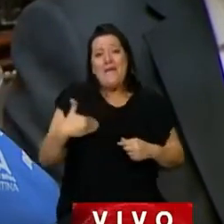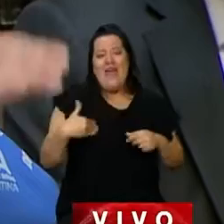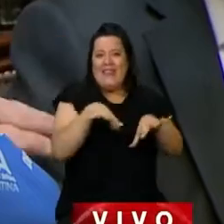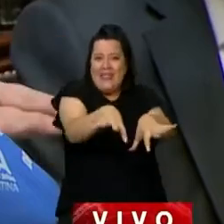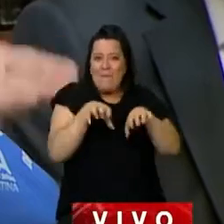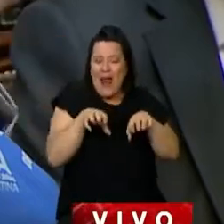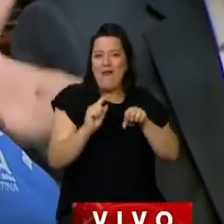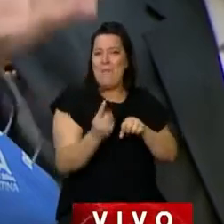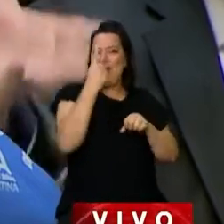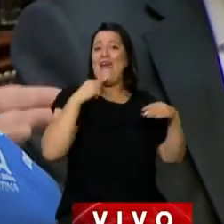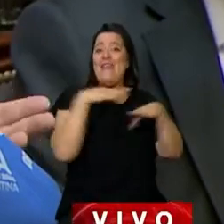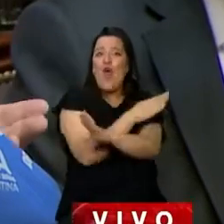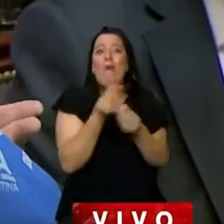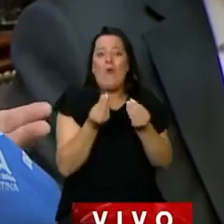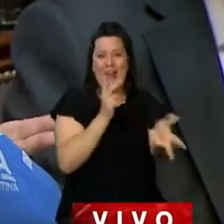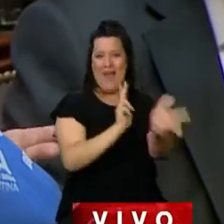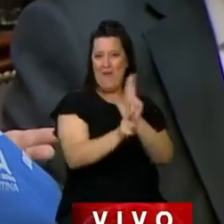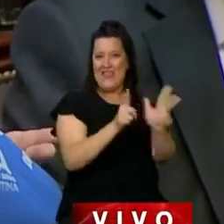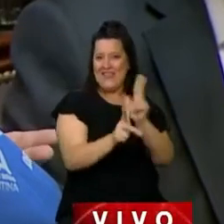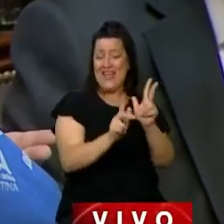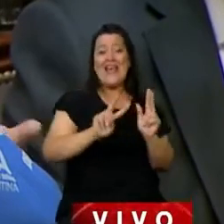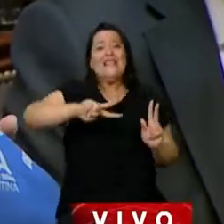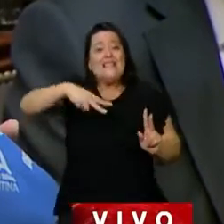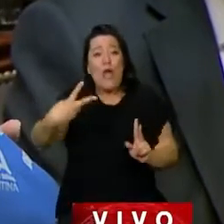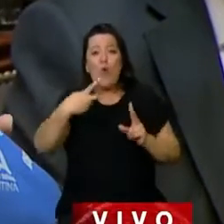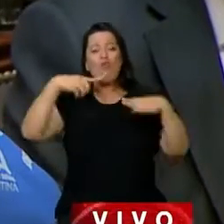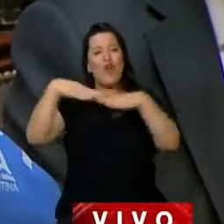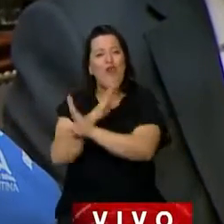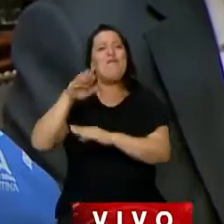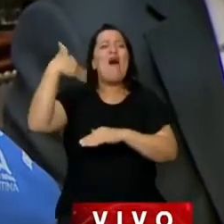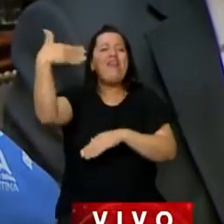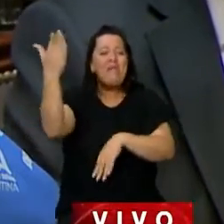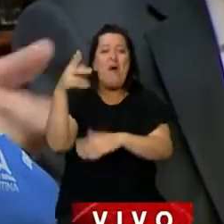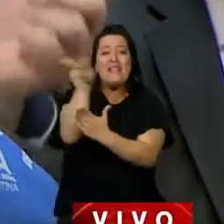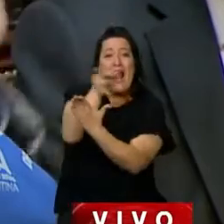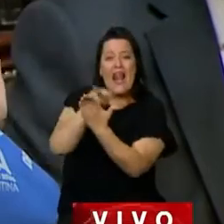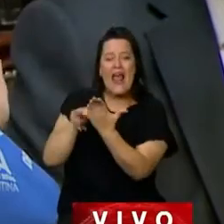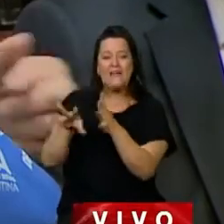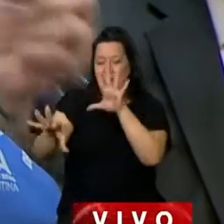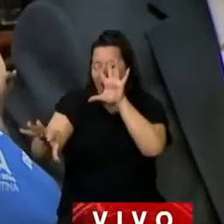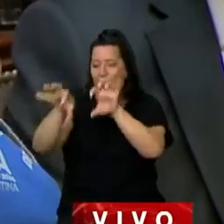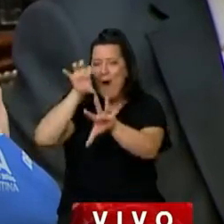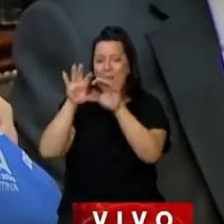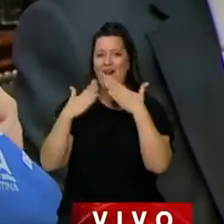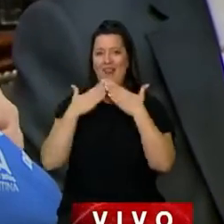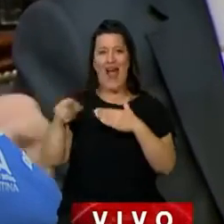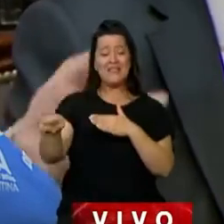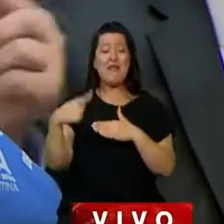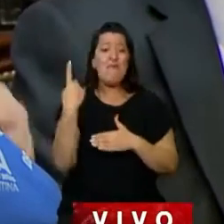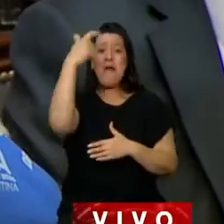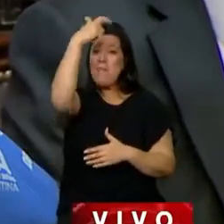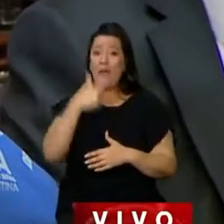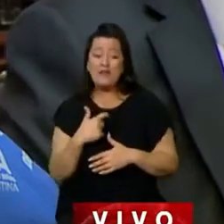temprano, su primer idioma que es la lengua de señas y ese segundo idioma que después a través de la lectura pueden hacer que una persona,